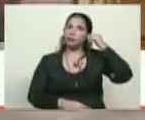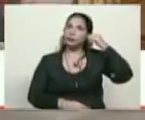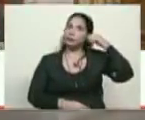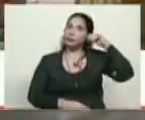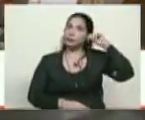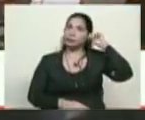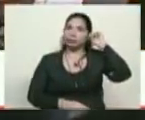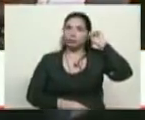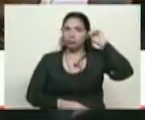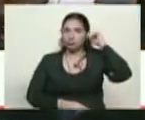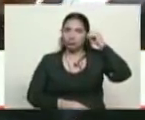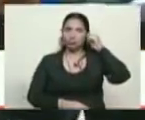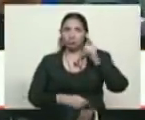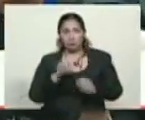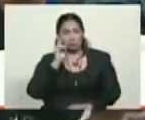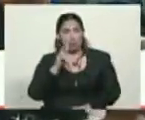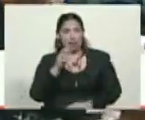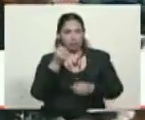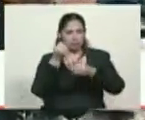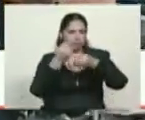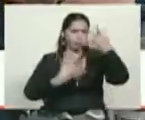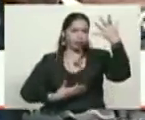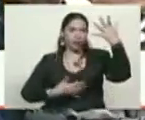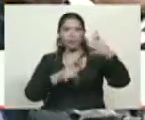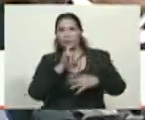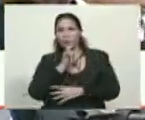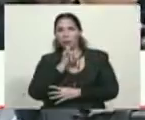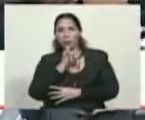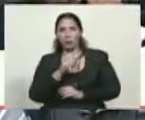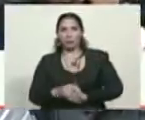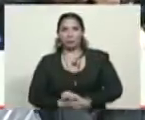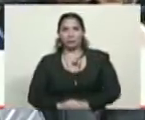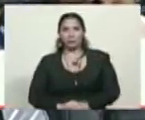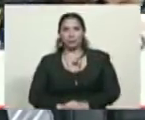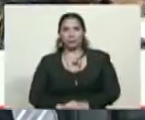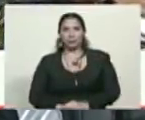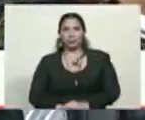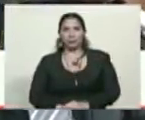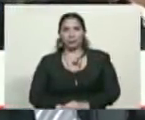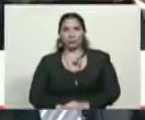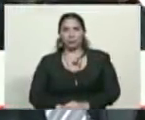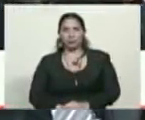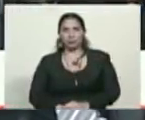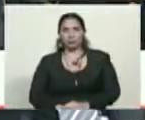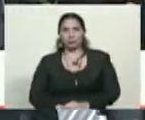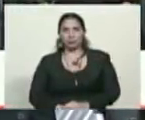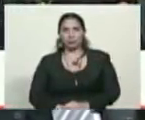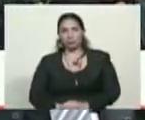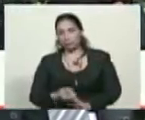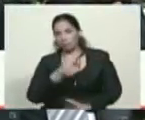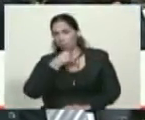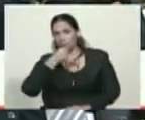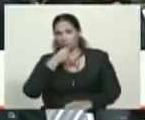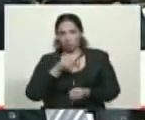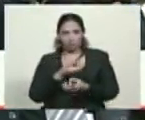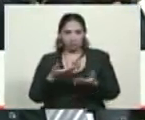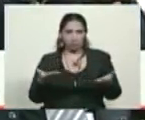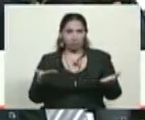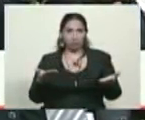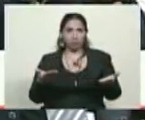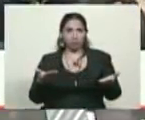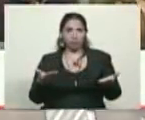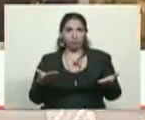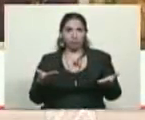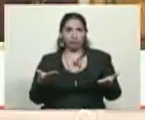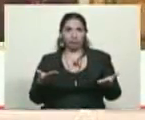Hay que ver la cantidad de información, señores y señoras periodistas,